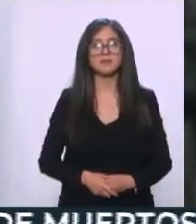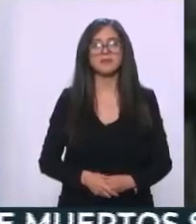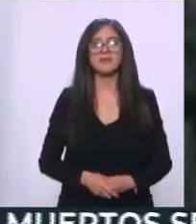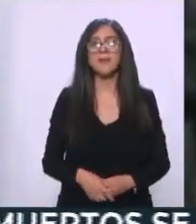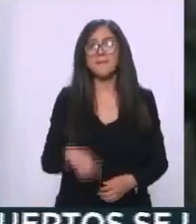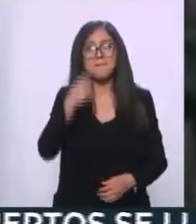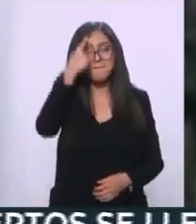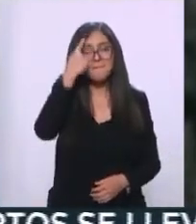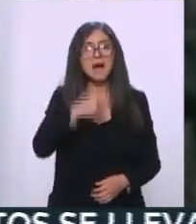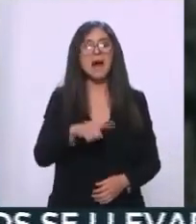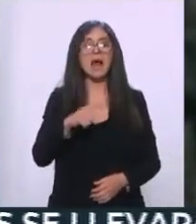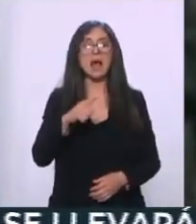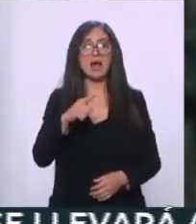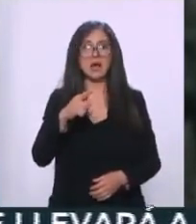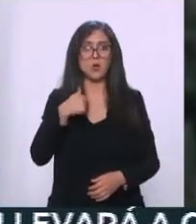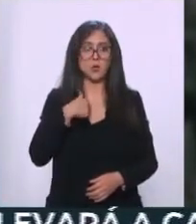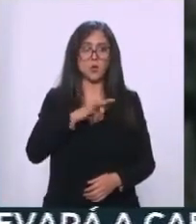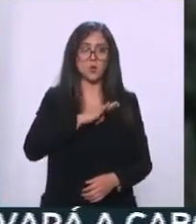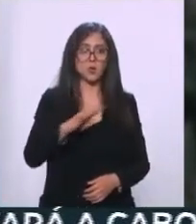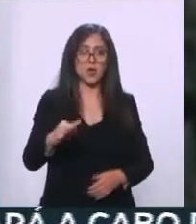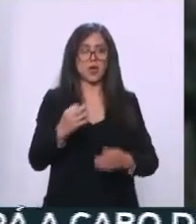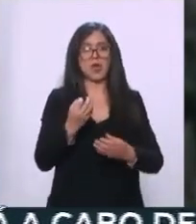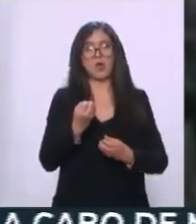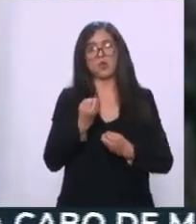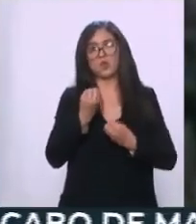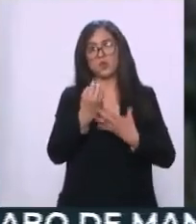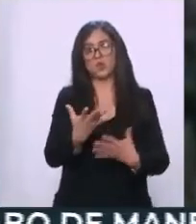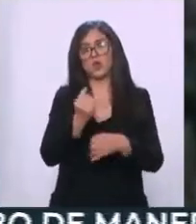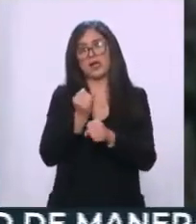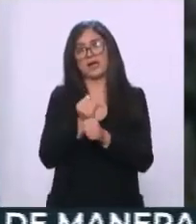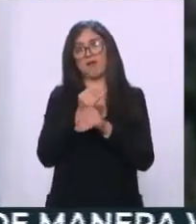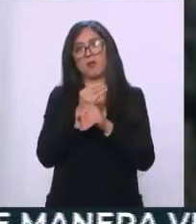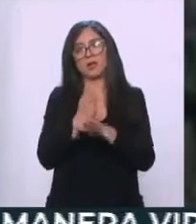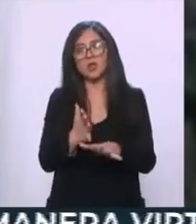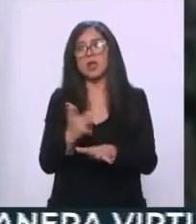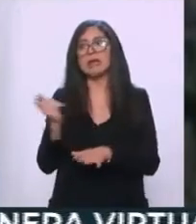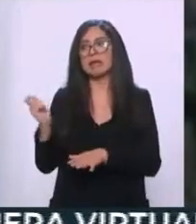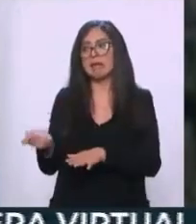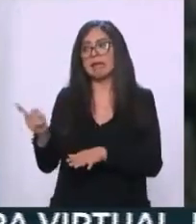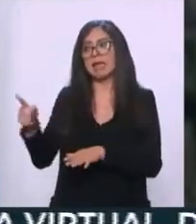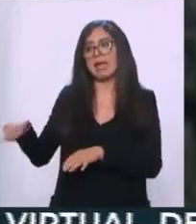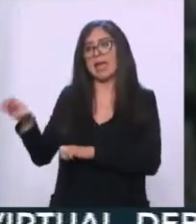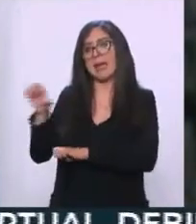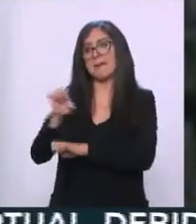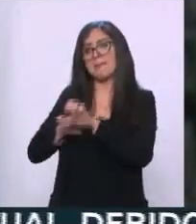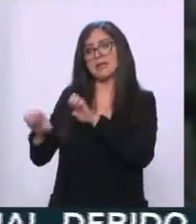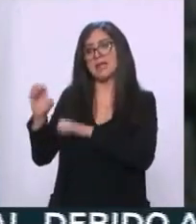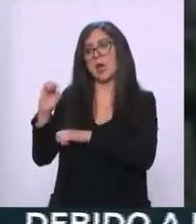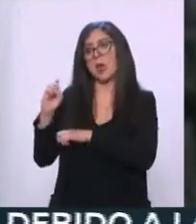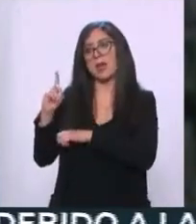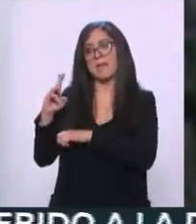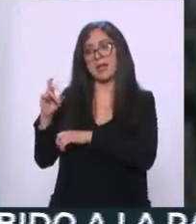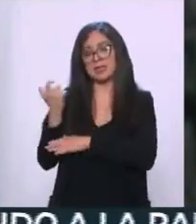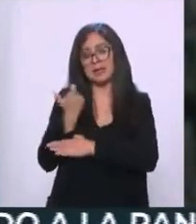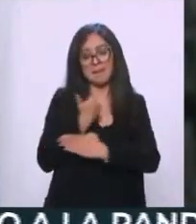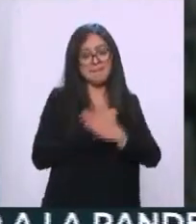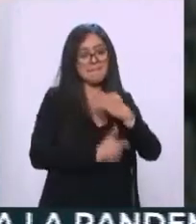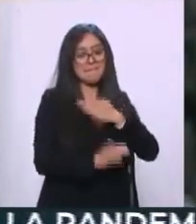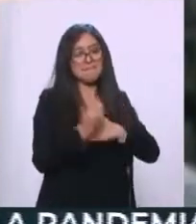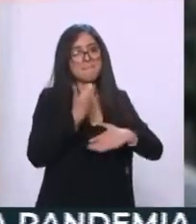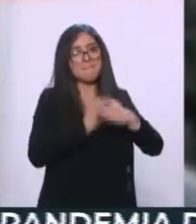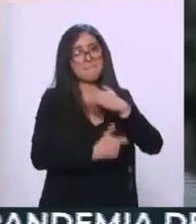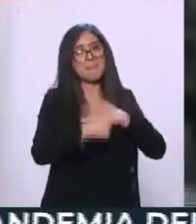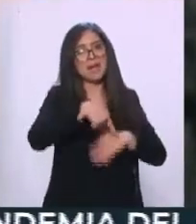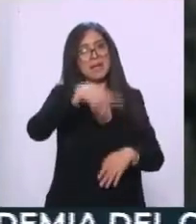de información sobre el destino de los sobornos recibidos por la empresa Odebrecht y otros manejos y